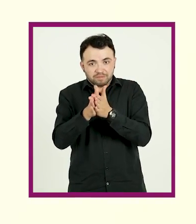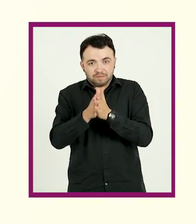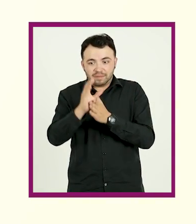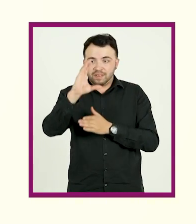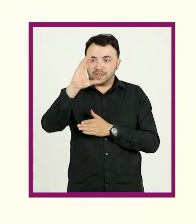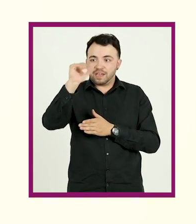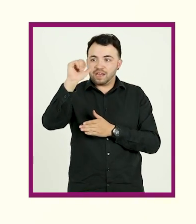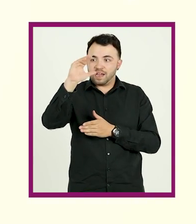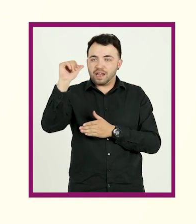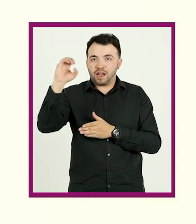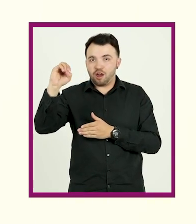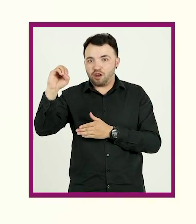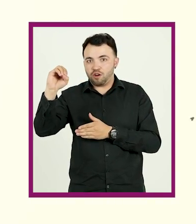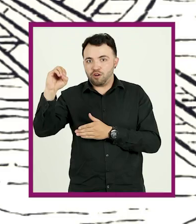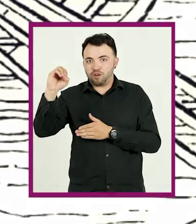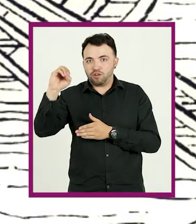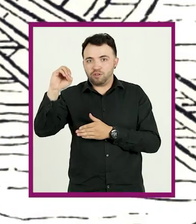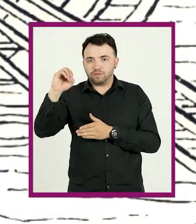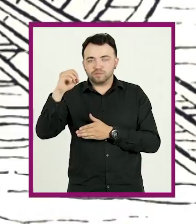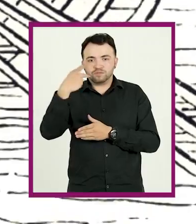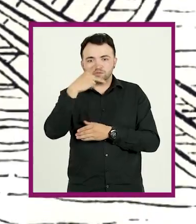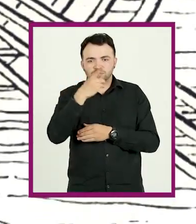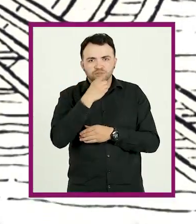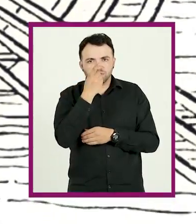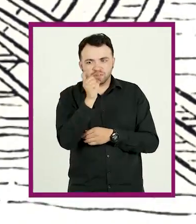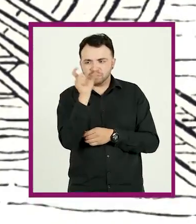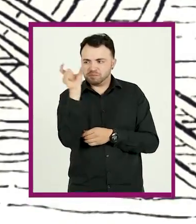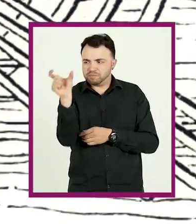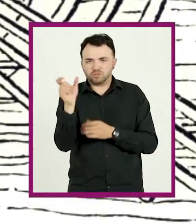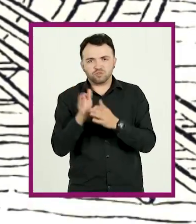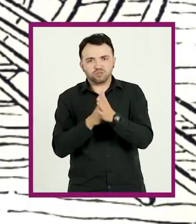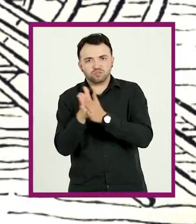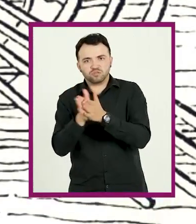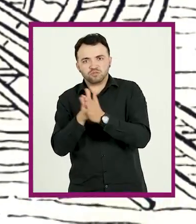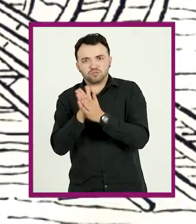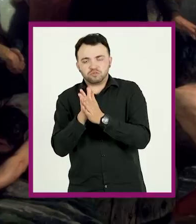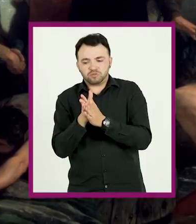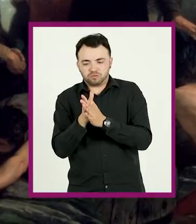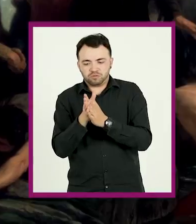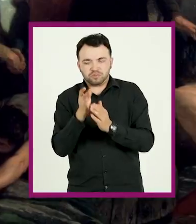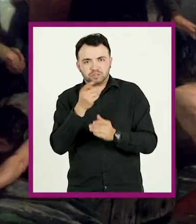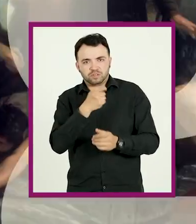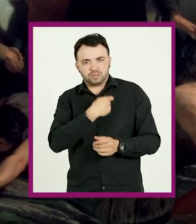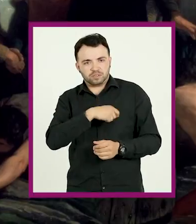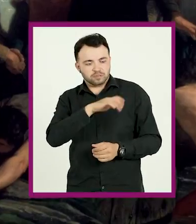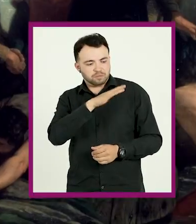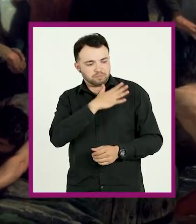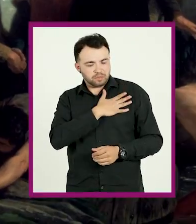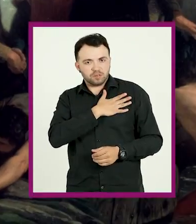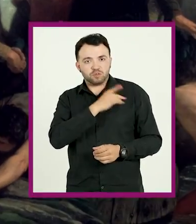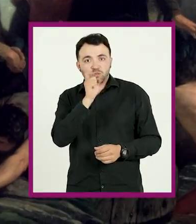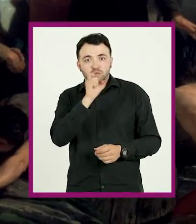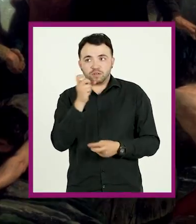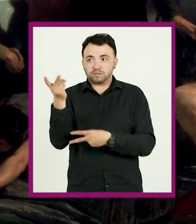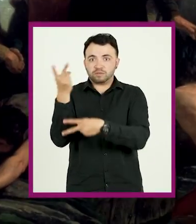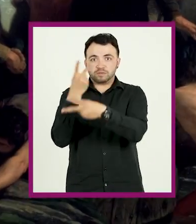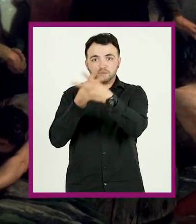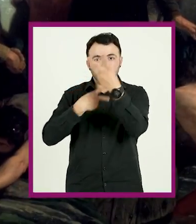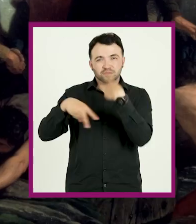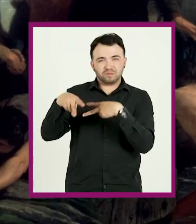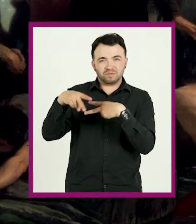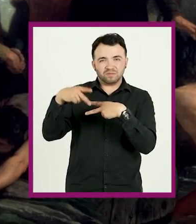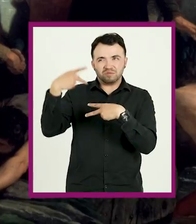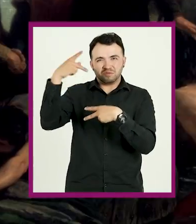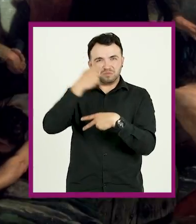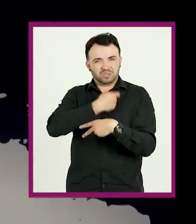y molidas del cacao. Castellanizado, el término chocolate se incorporó al español en el siglo XVI después